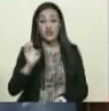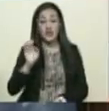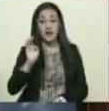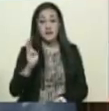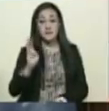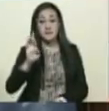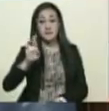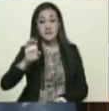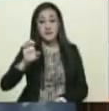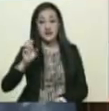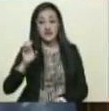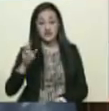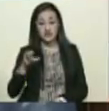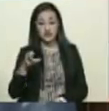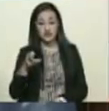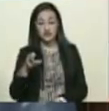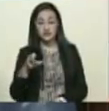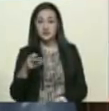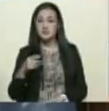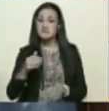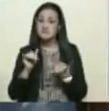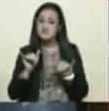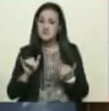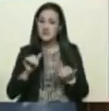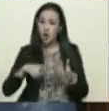la propia el propio contrato decía